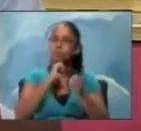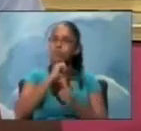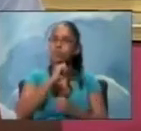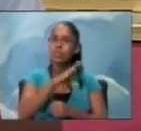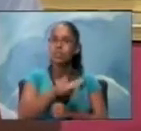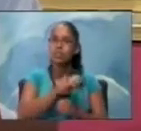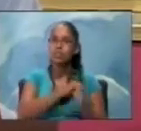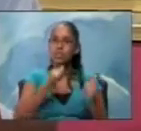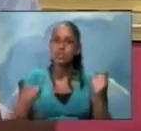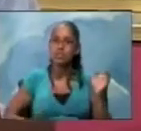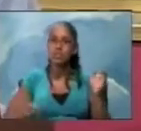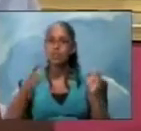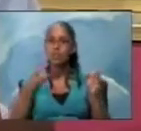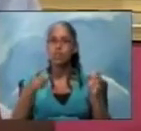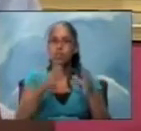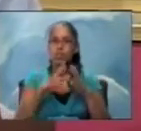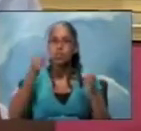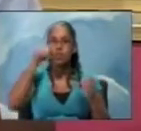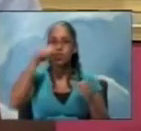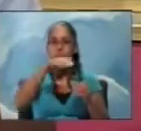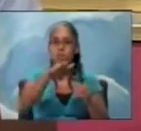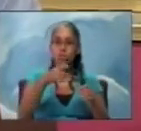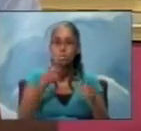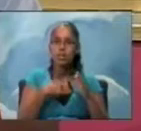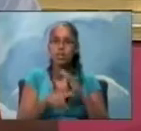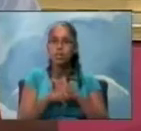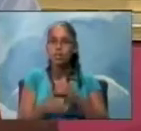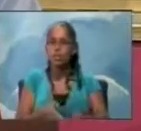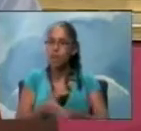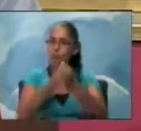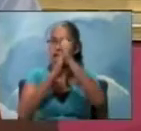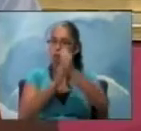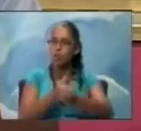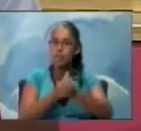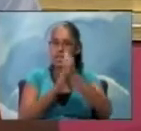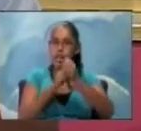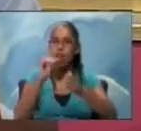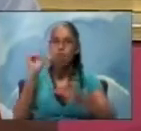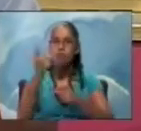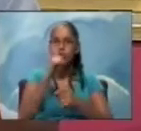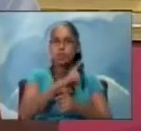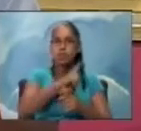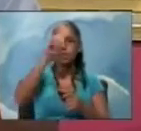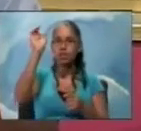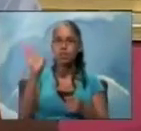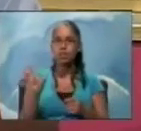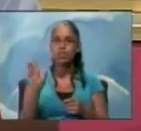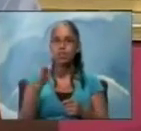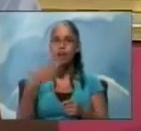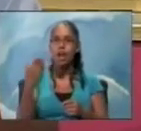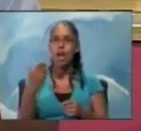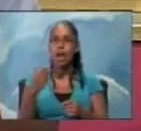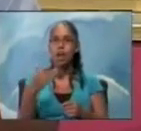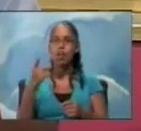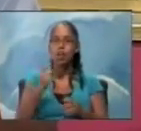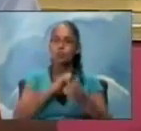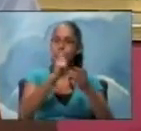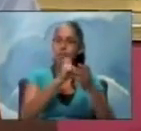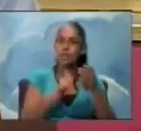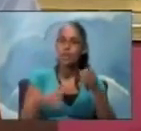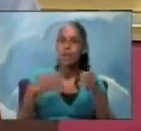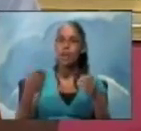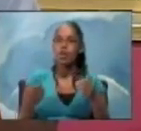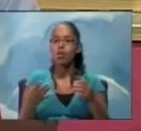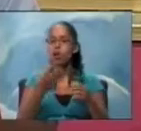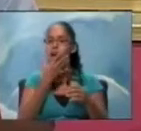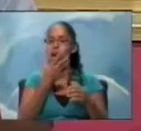la dijo a todo el pueblo, pero iba dirigentemente a los líderes, a los principales sacerdotes, a los escribas, a los